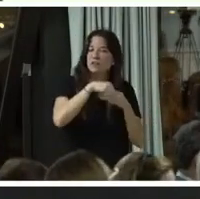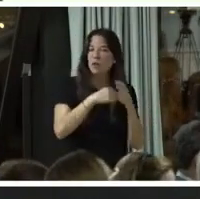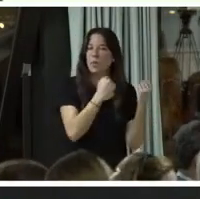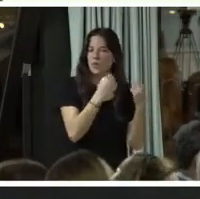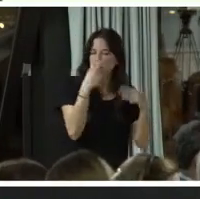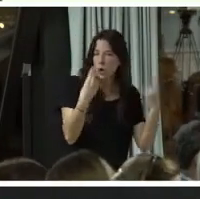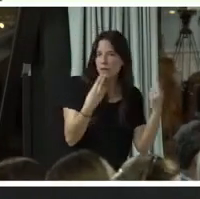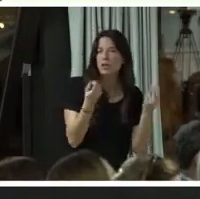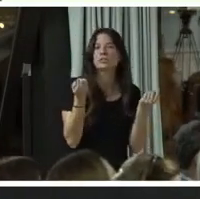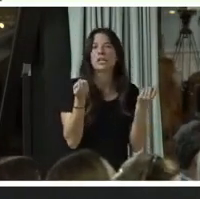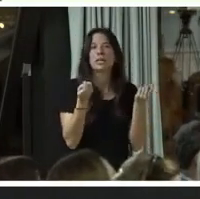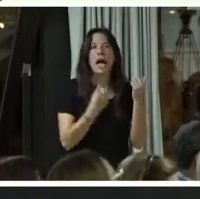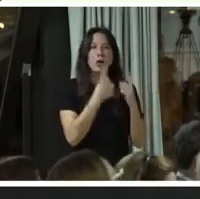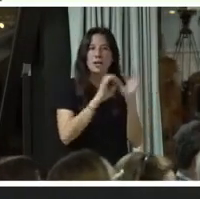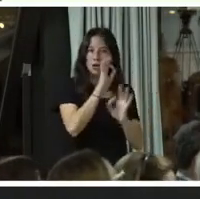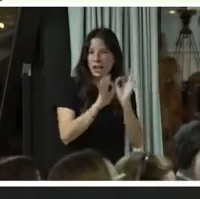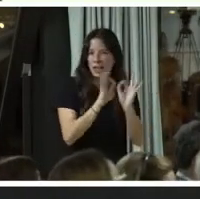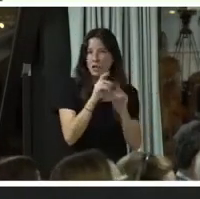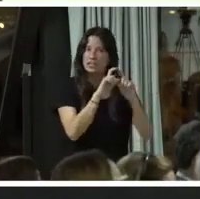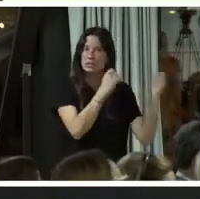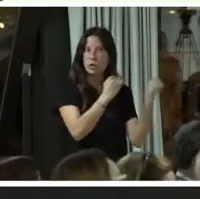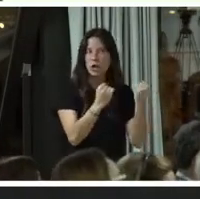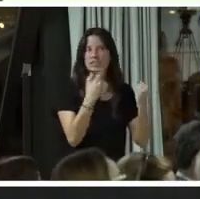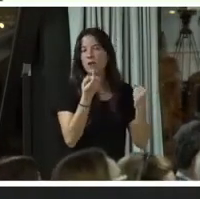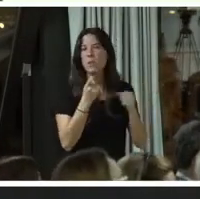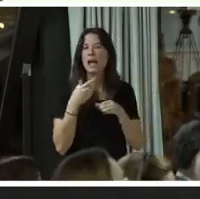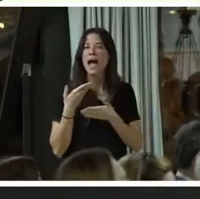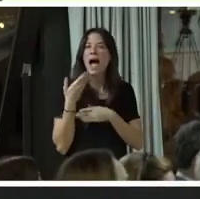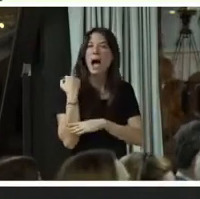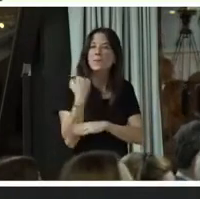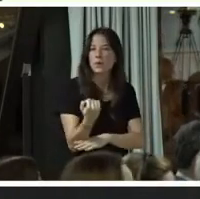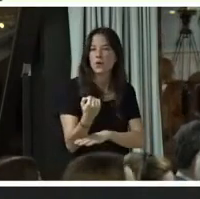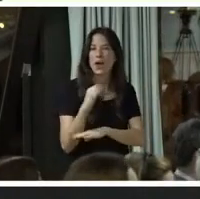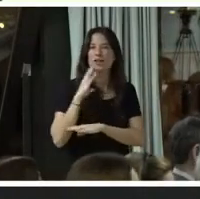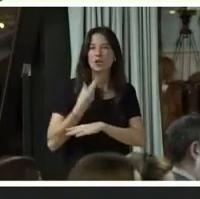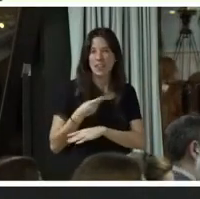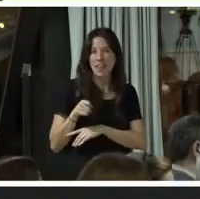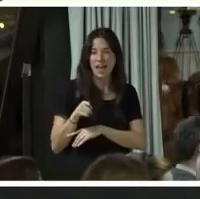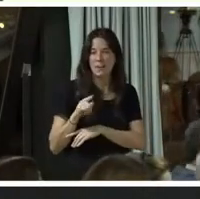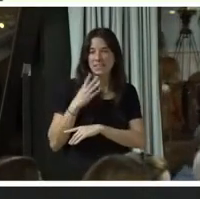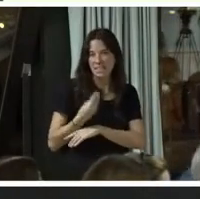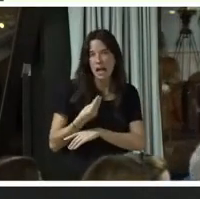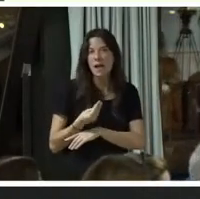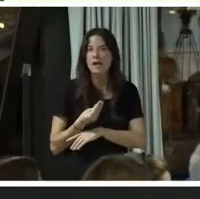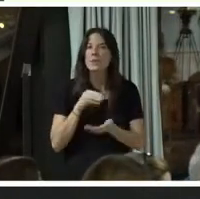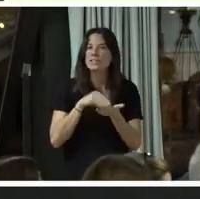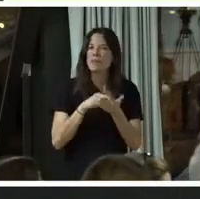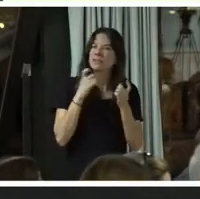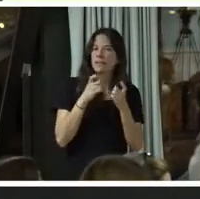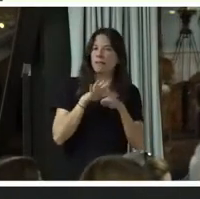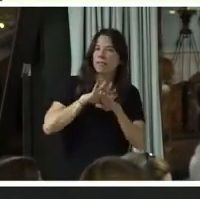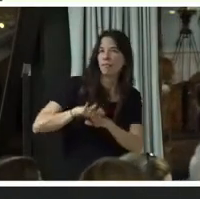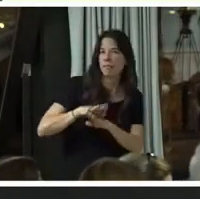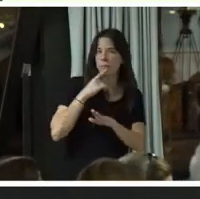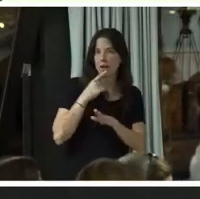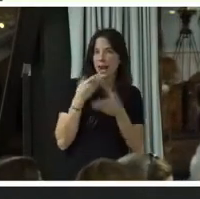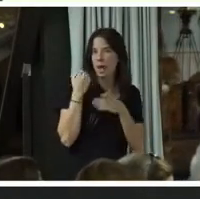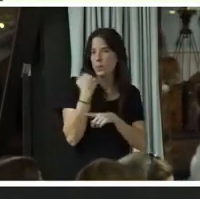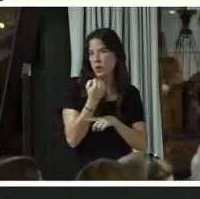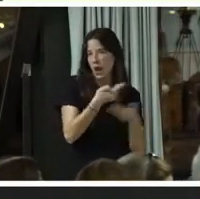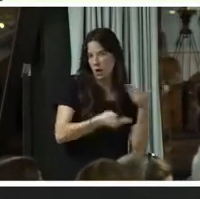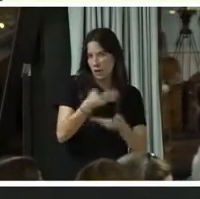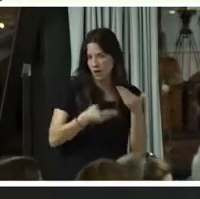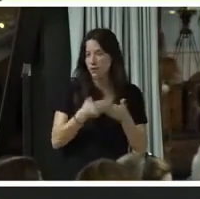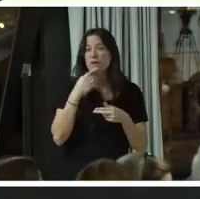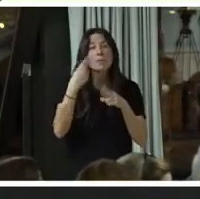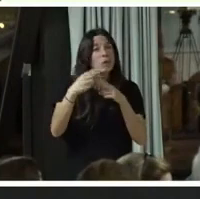se intenta desvincular el apoyo a la solidaridad Palestina con el trabajo que se hace en cooperación la política exterior tiene